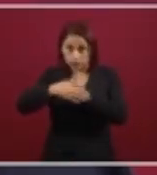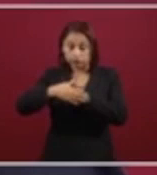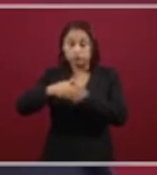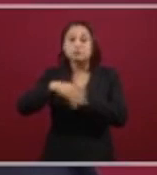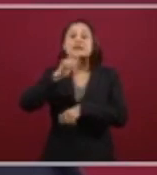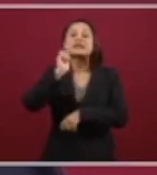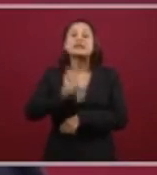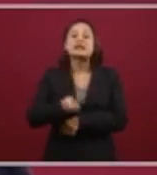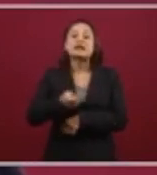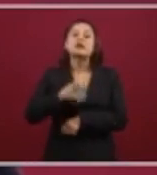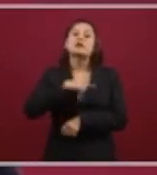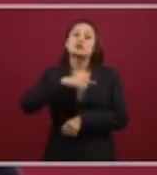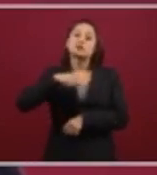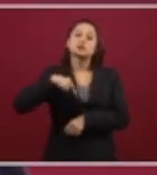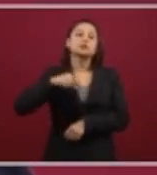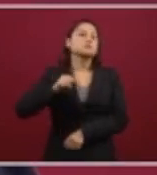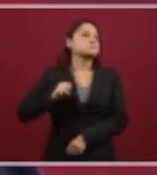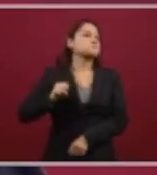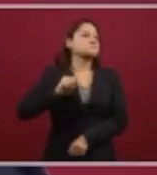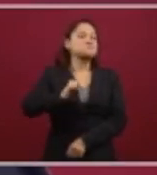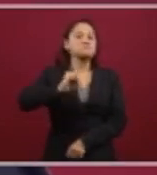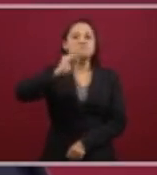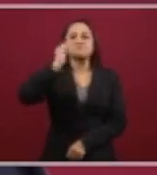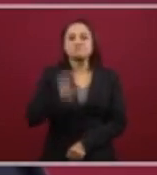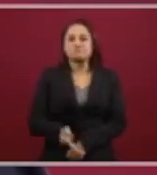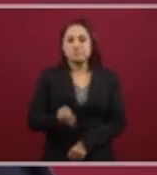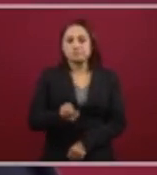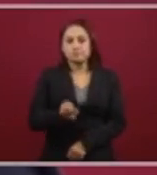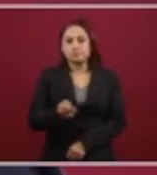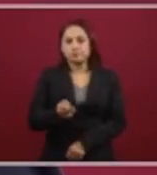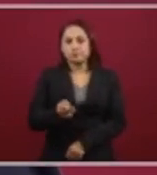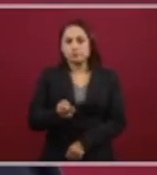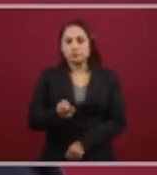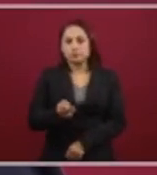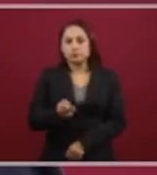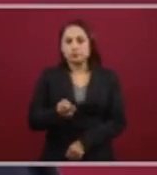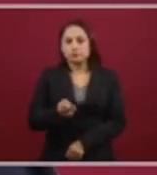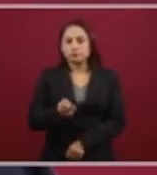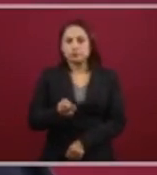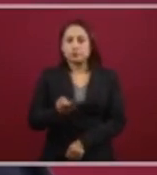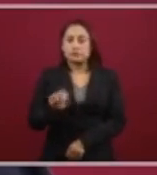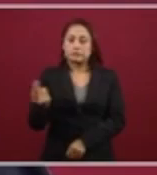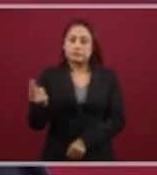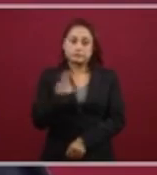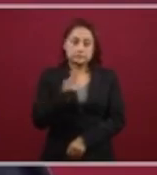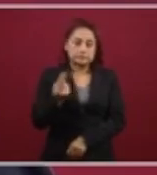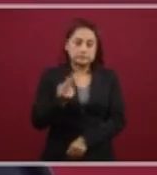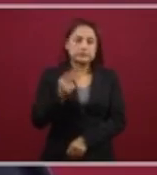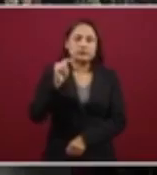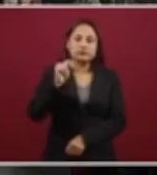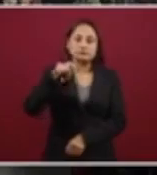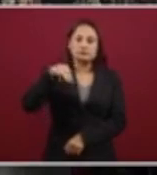de que se concluya la